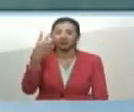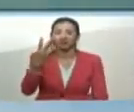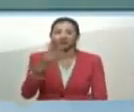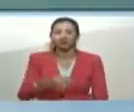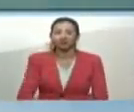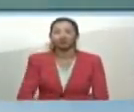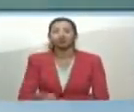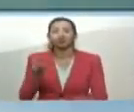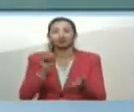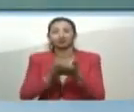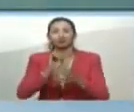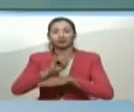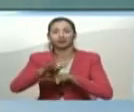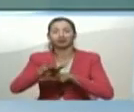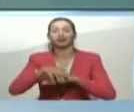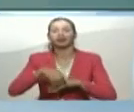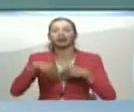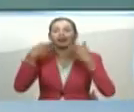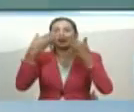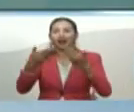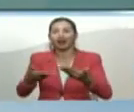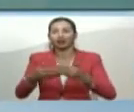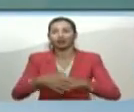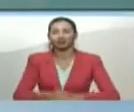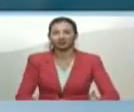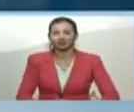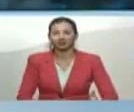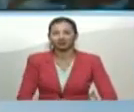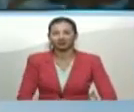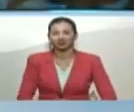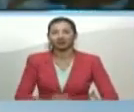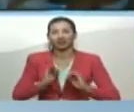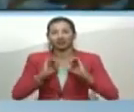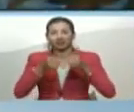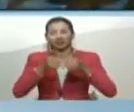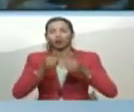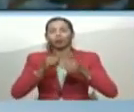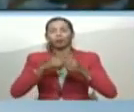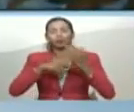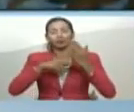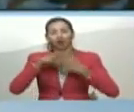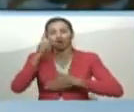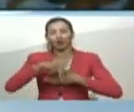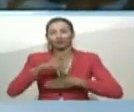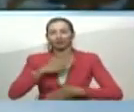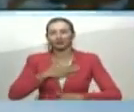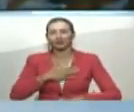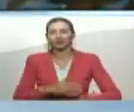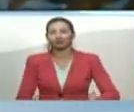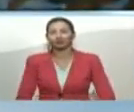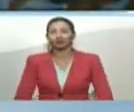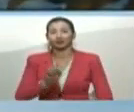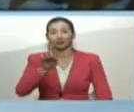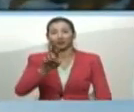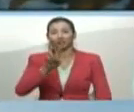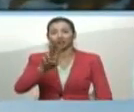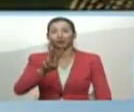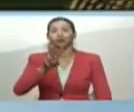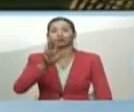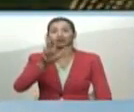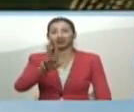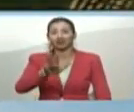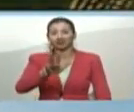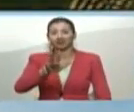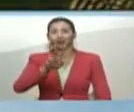ahí va. Regalo de inicio de programa. Ahí va. Uno, dos,